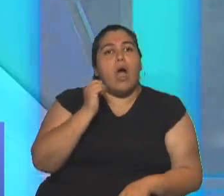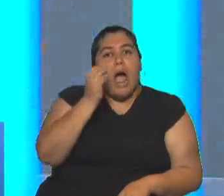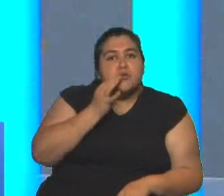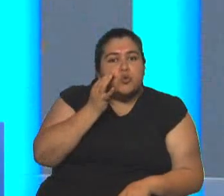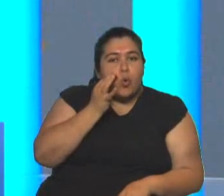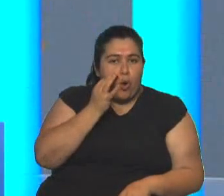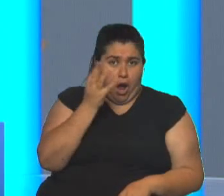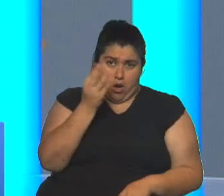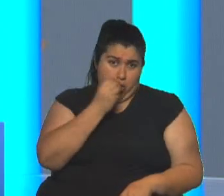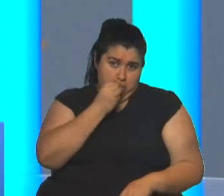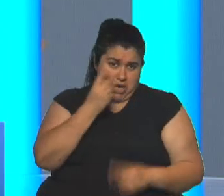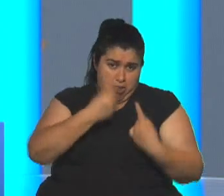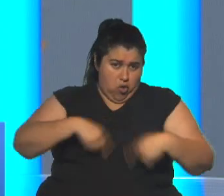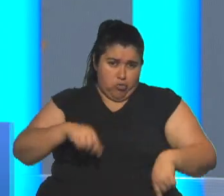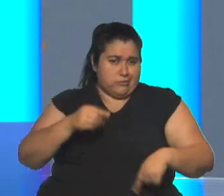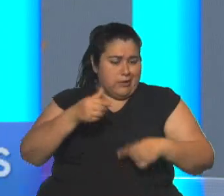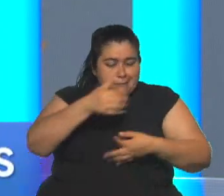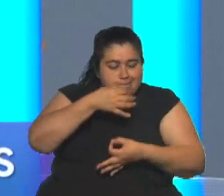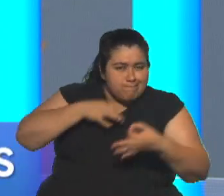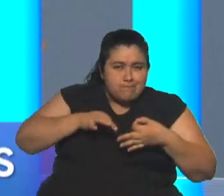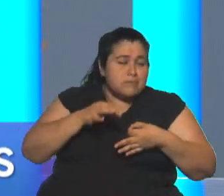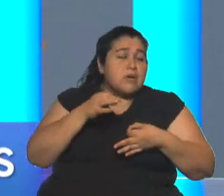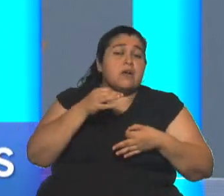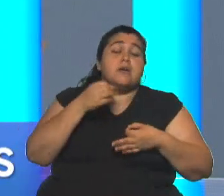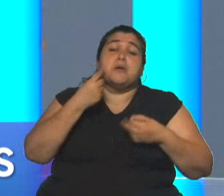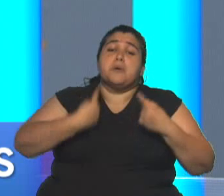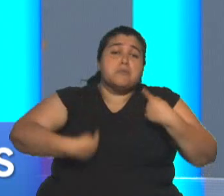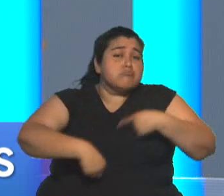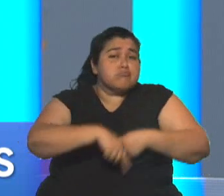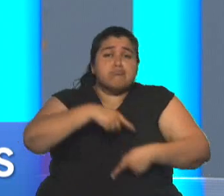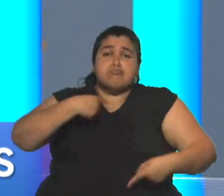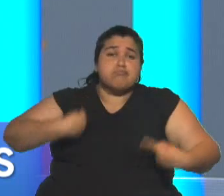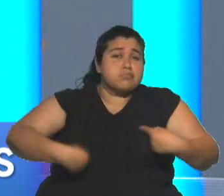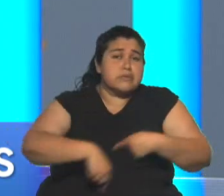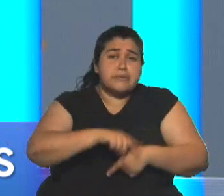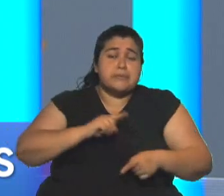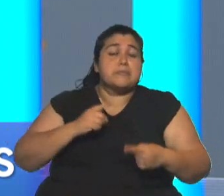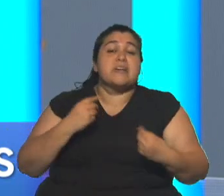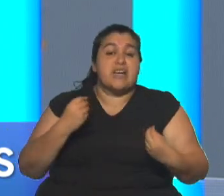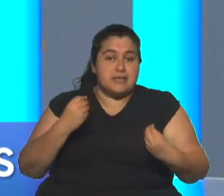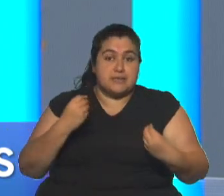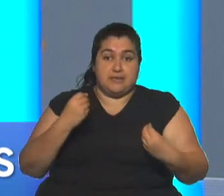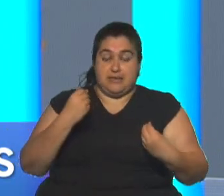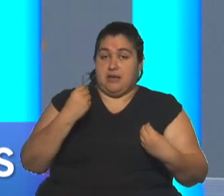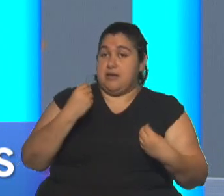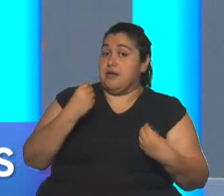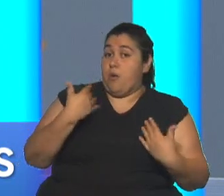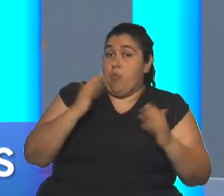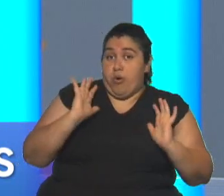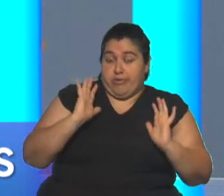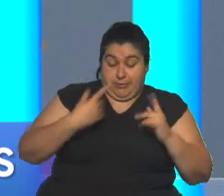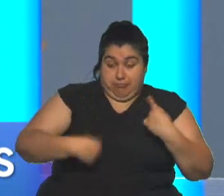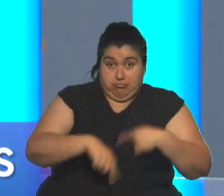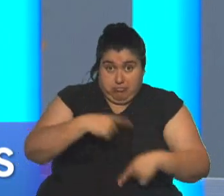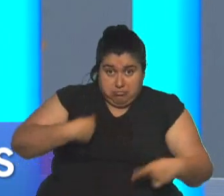de los alimentos, de los carbohidratos y de otros alimentos, sigue circulando en las arterias y en los vasos